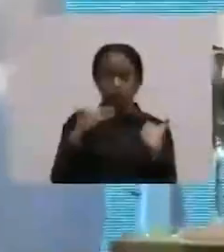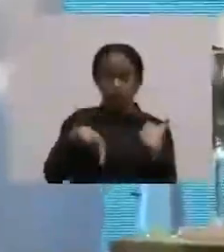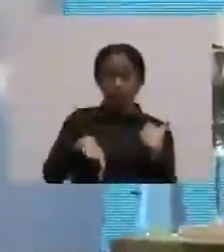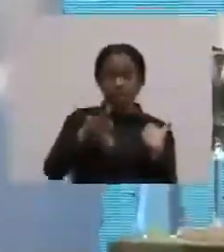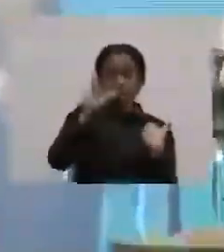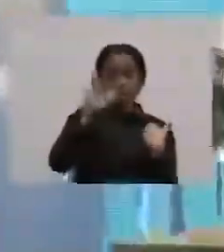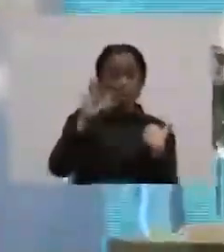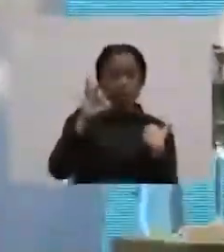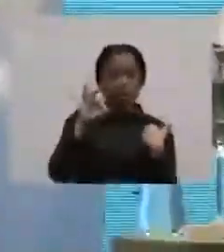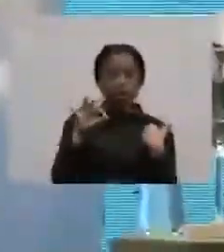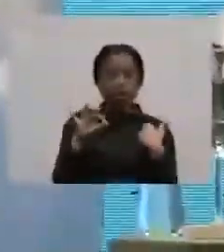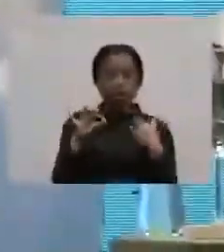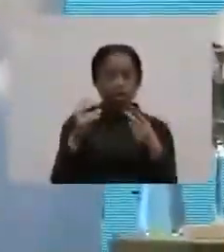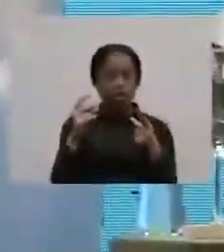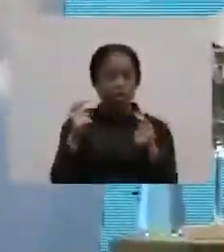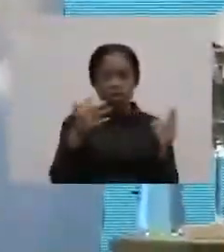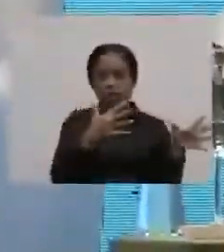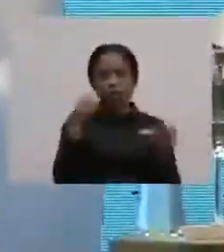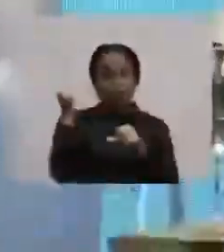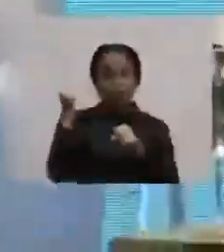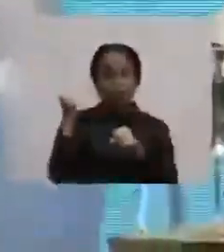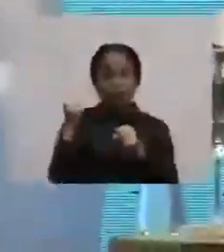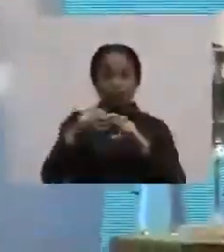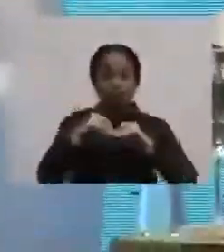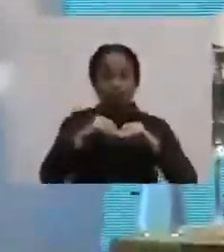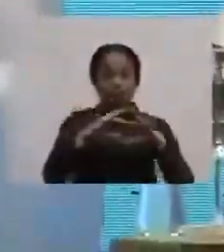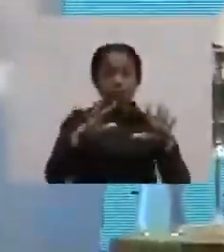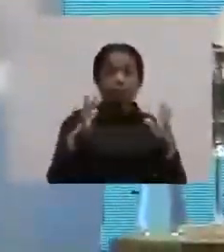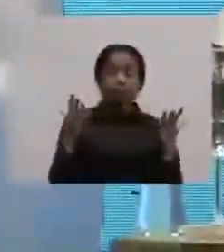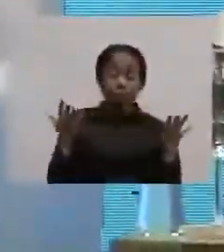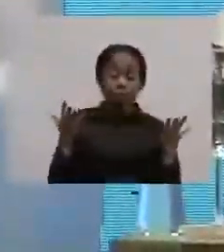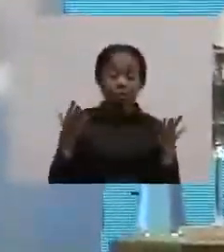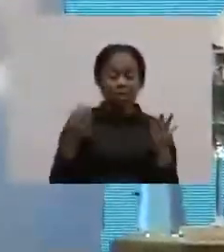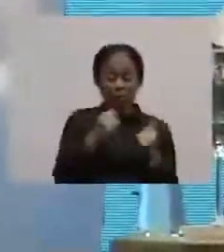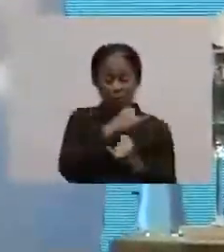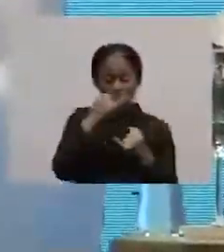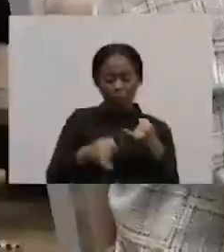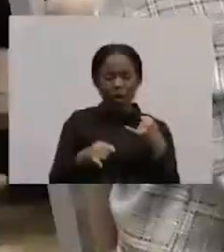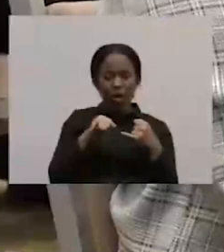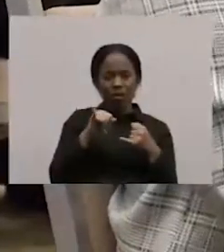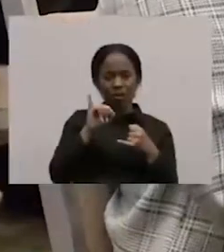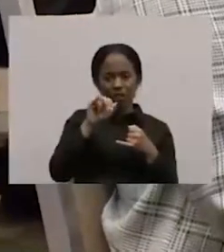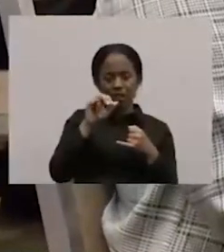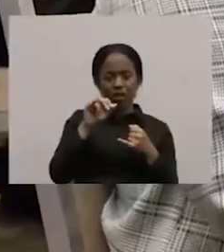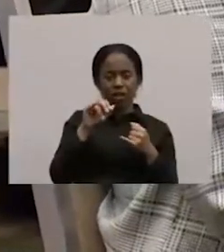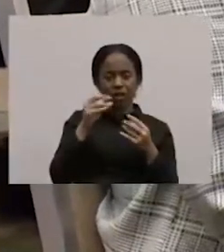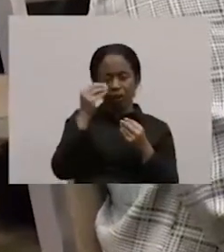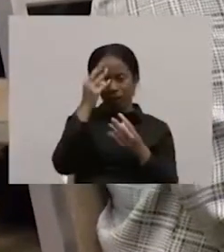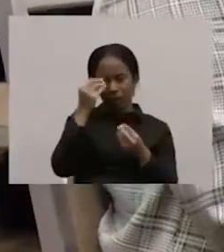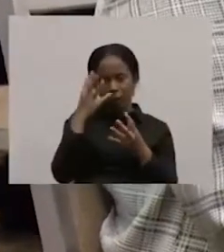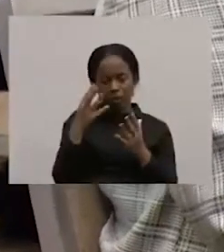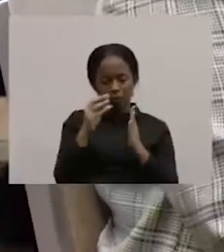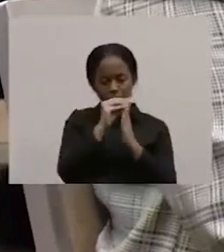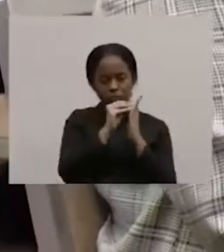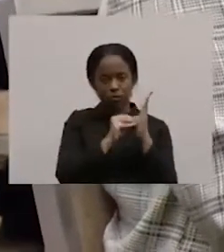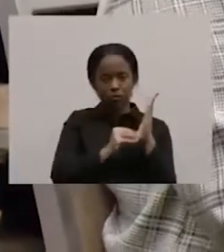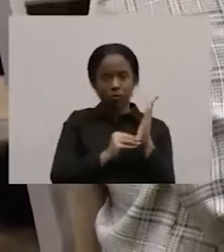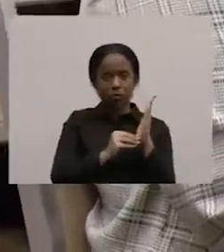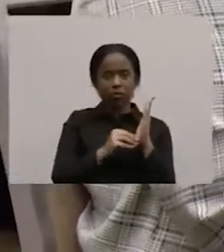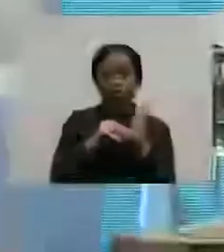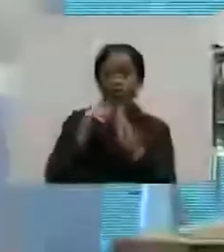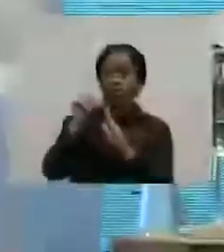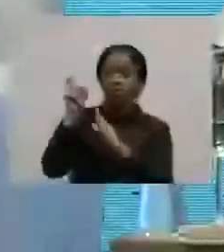vía muy rápida de multiplicarse. De hecho, el último informe que conozco del Twitter, por ejemplo, del Instituto de